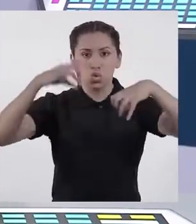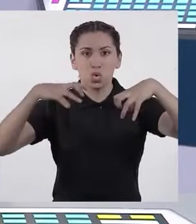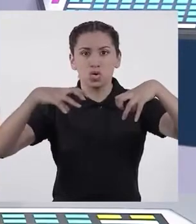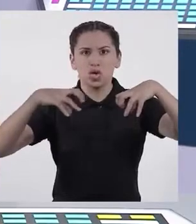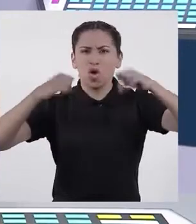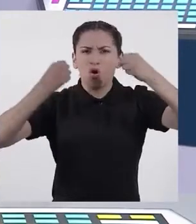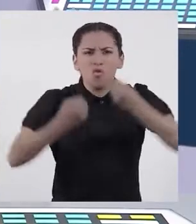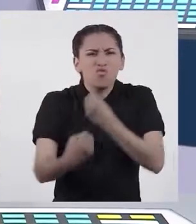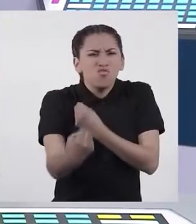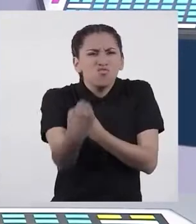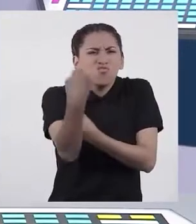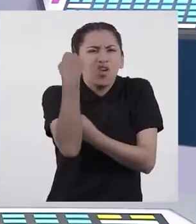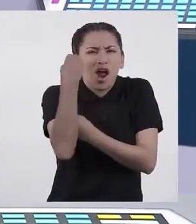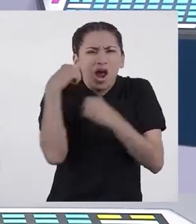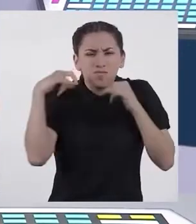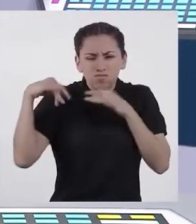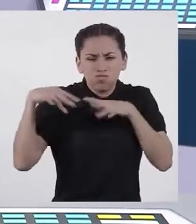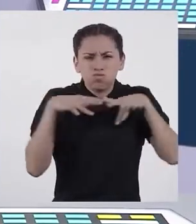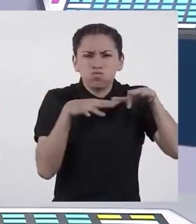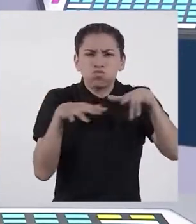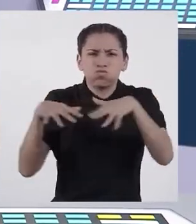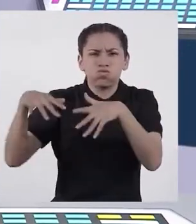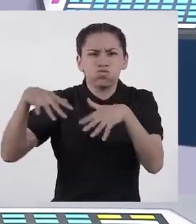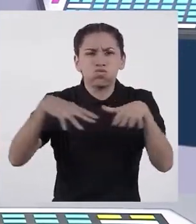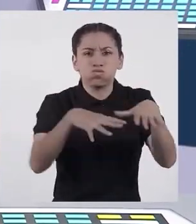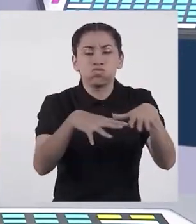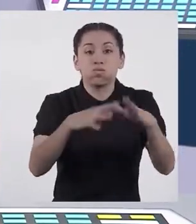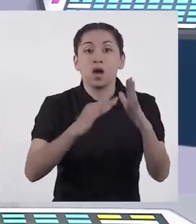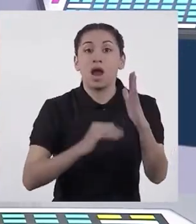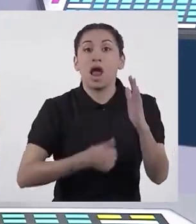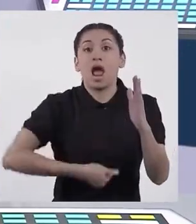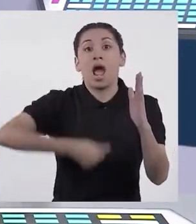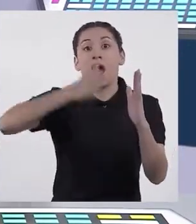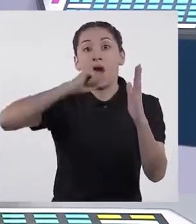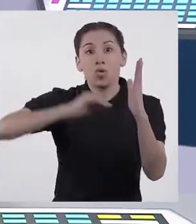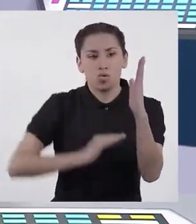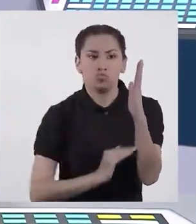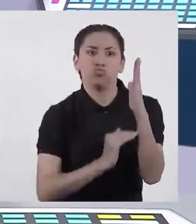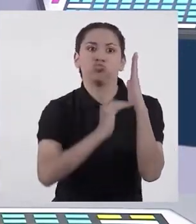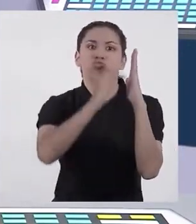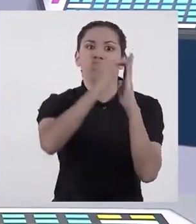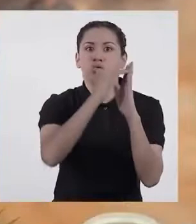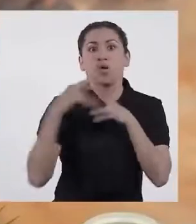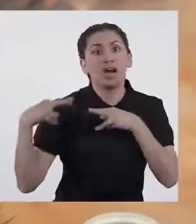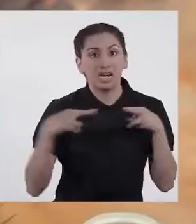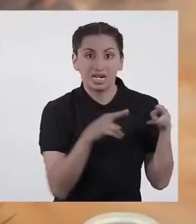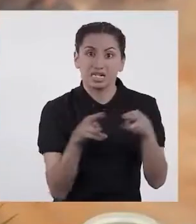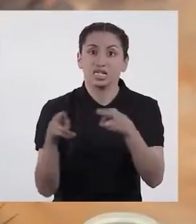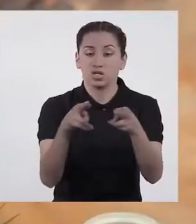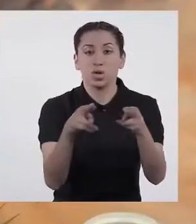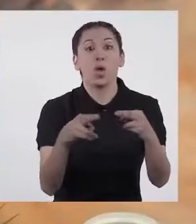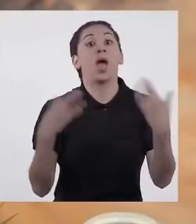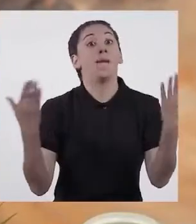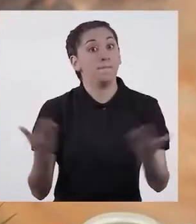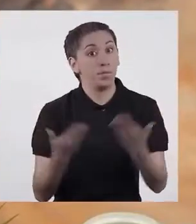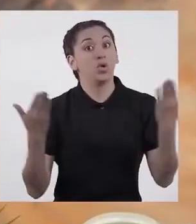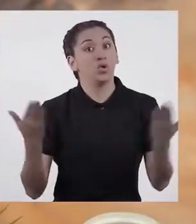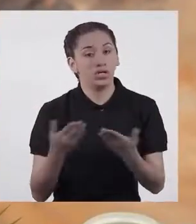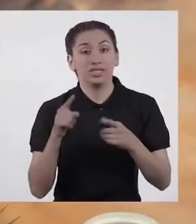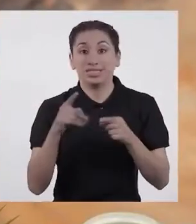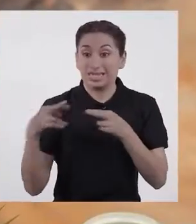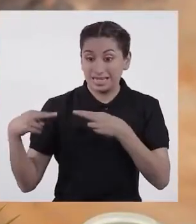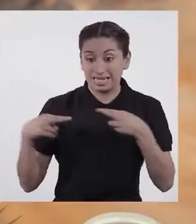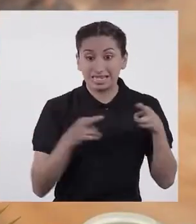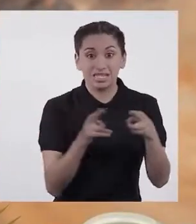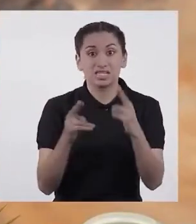han impactado demasiado en los caudales y el nivel de los ríos. Y por eso